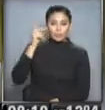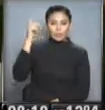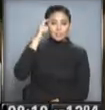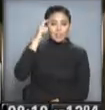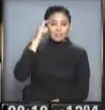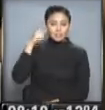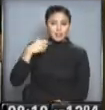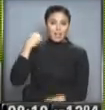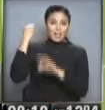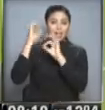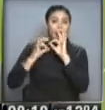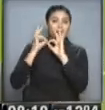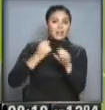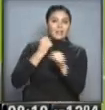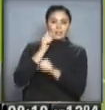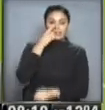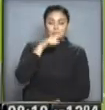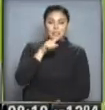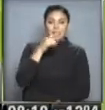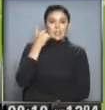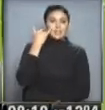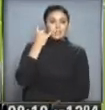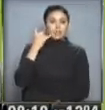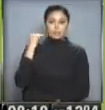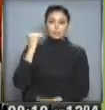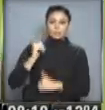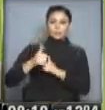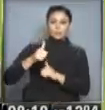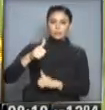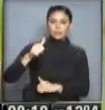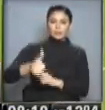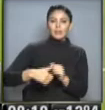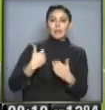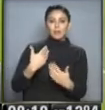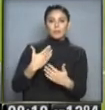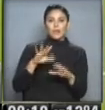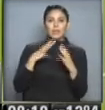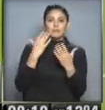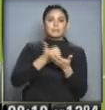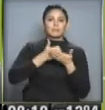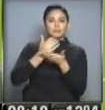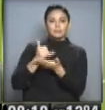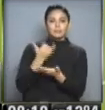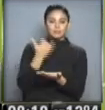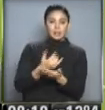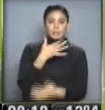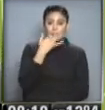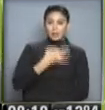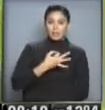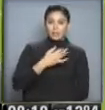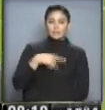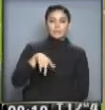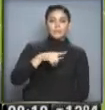La Roja, que ya venía acumulando, como decíamos, sus méritos suficientes para quedarse con la consagración. Lo cierto es que van a